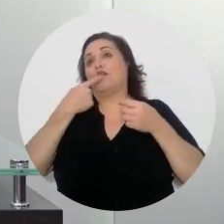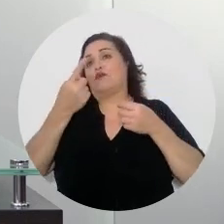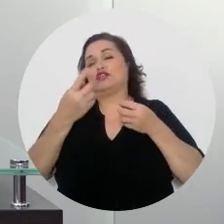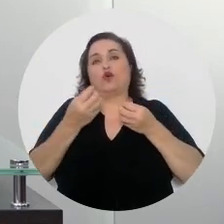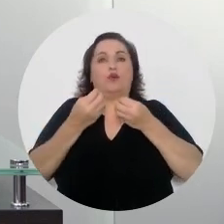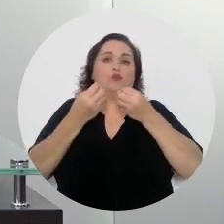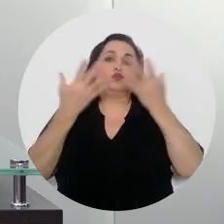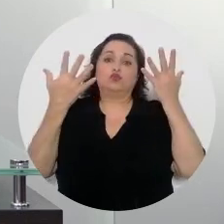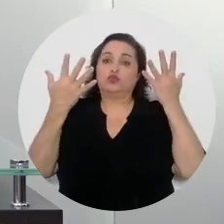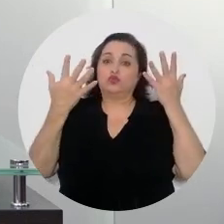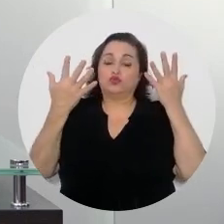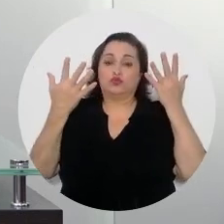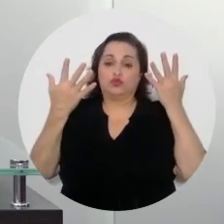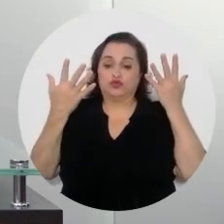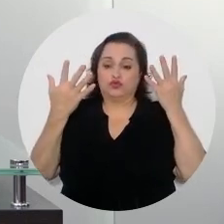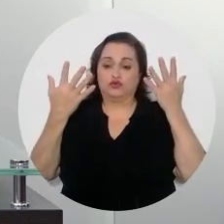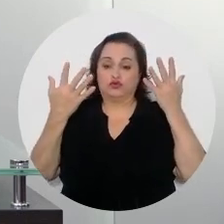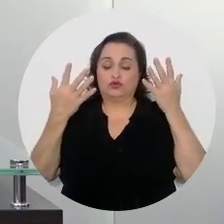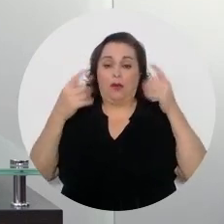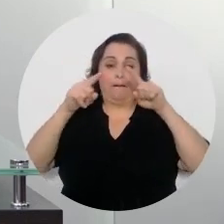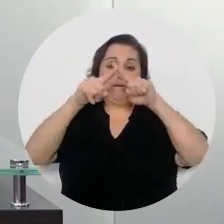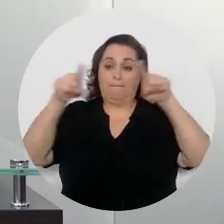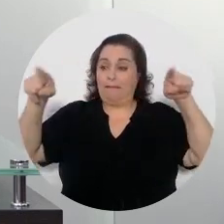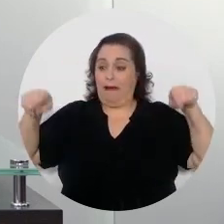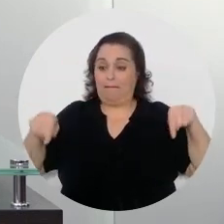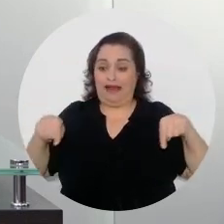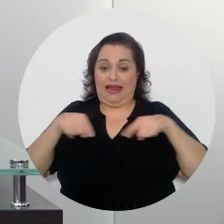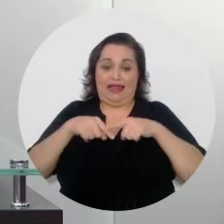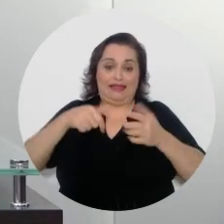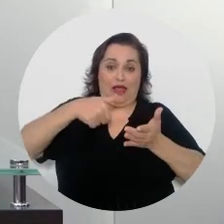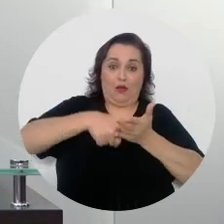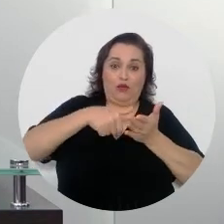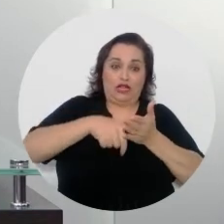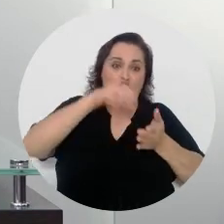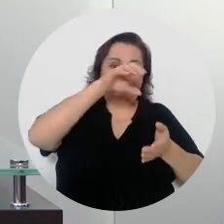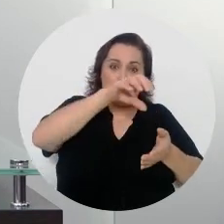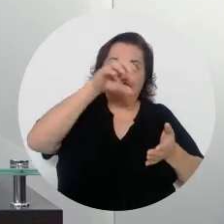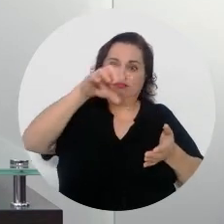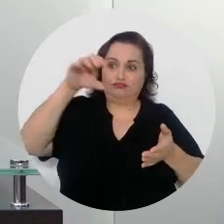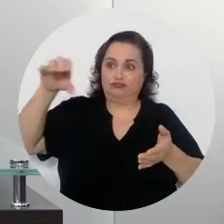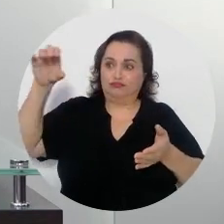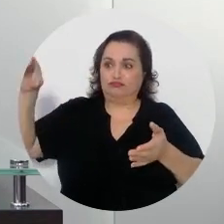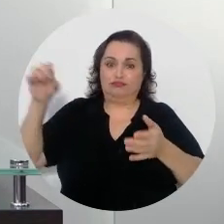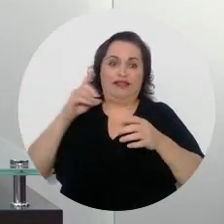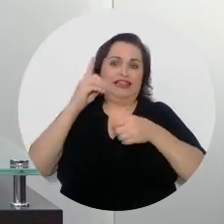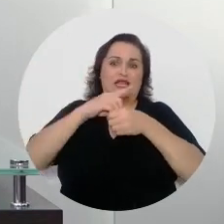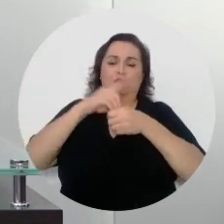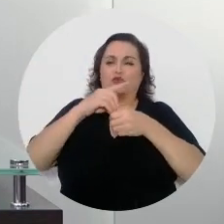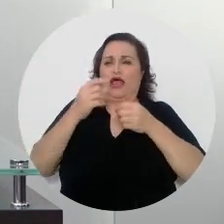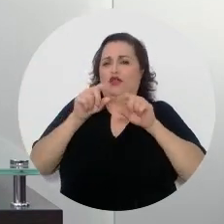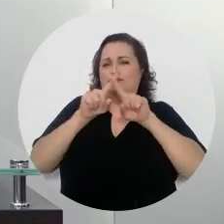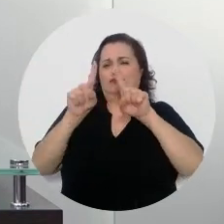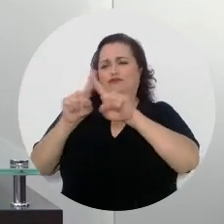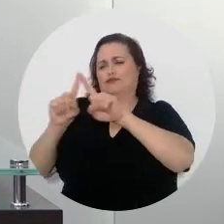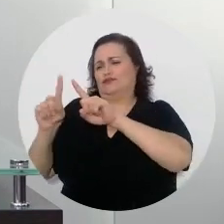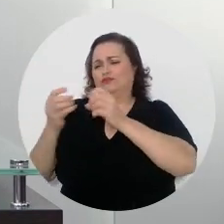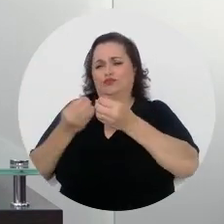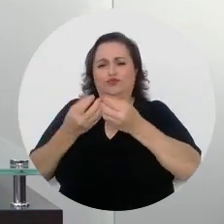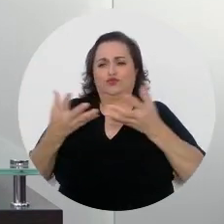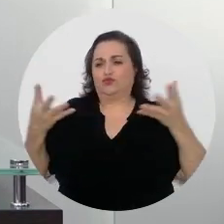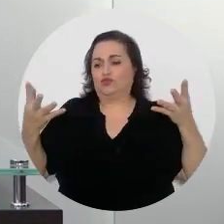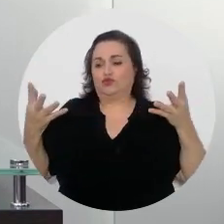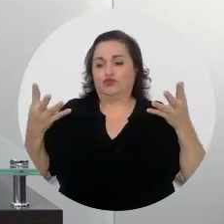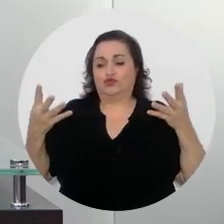sino que aquí existen, como les menciono, uno ve la lista, la papeleta de de elección de diputados, y son